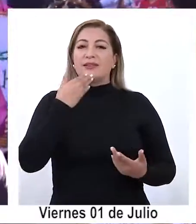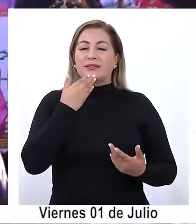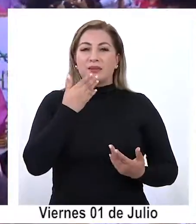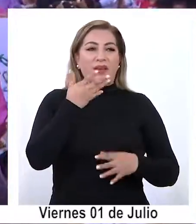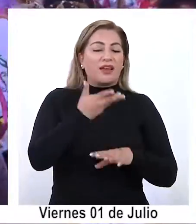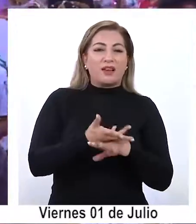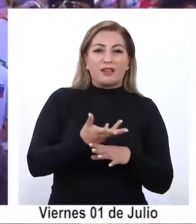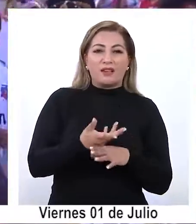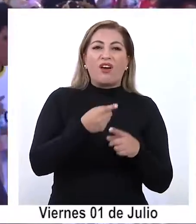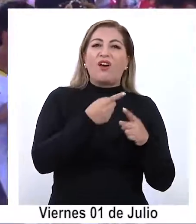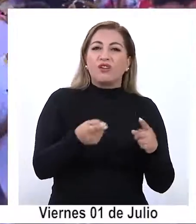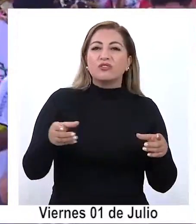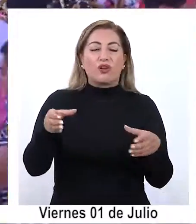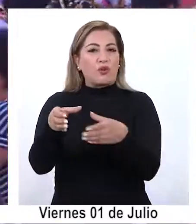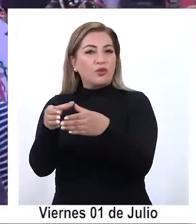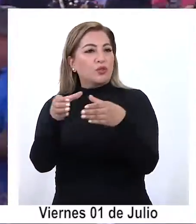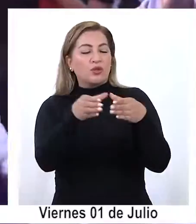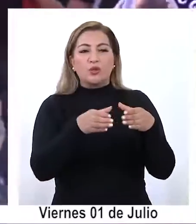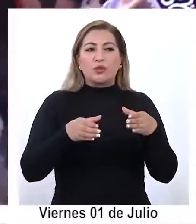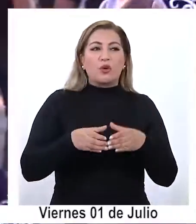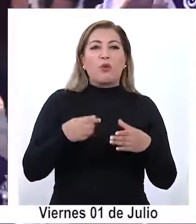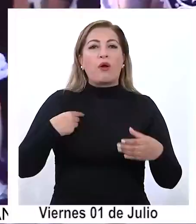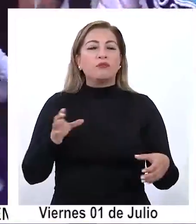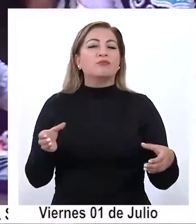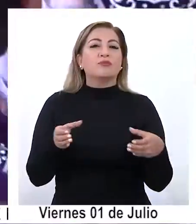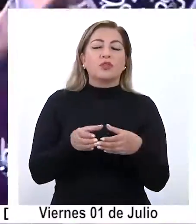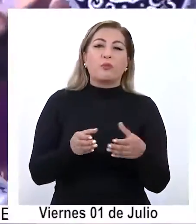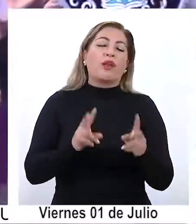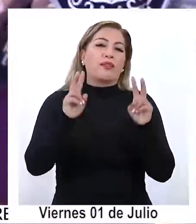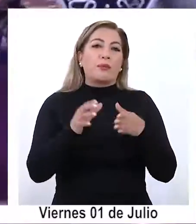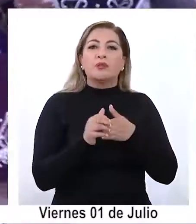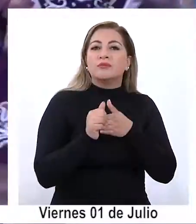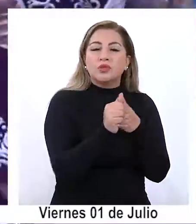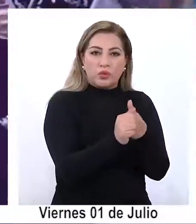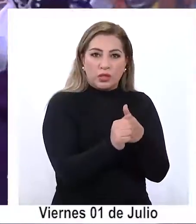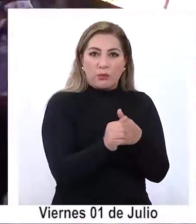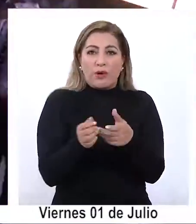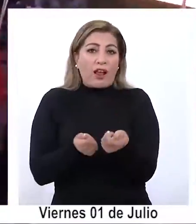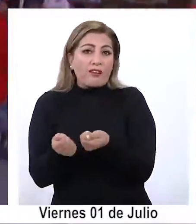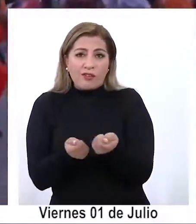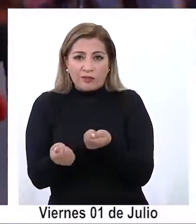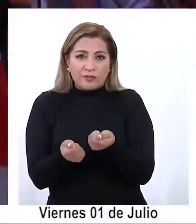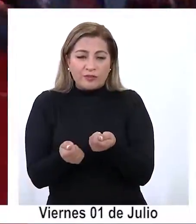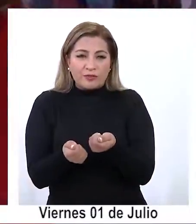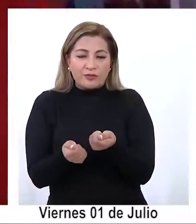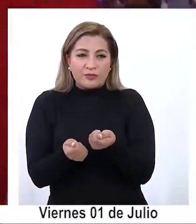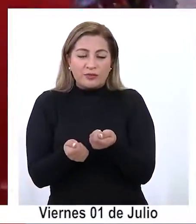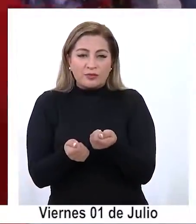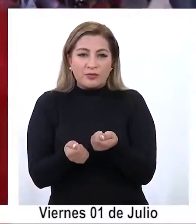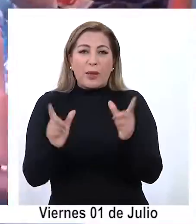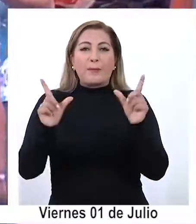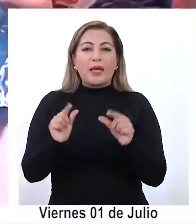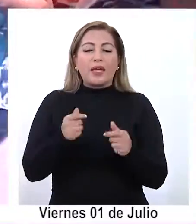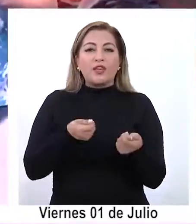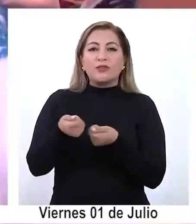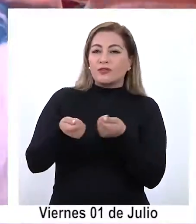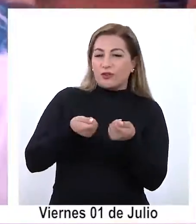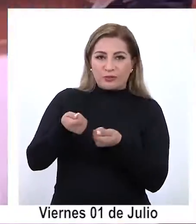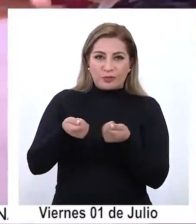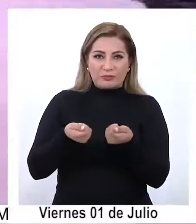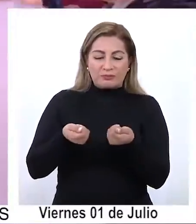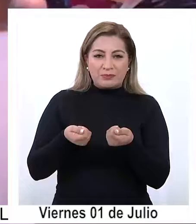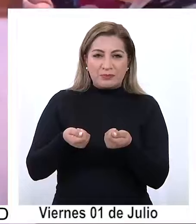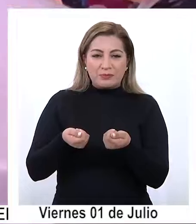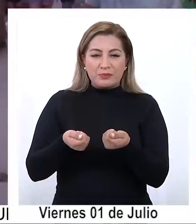hay otros sectores que están vinculados, como el turismo, el comercio, pequeños comerciantes que